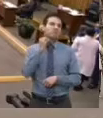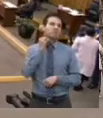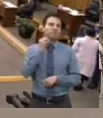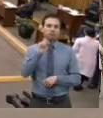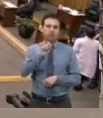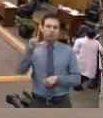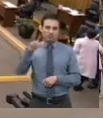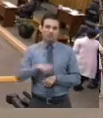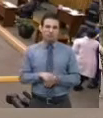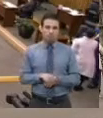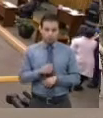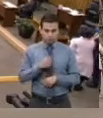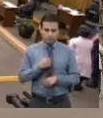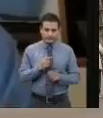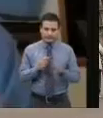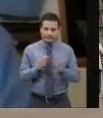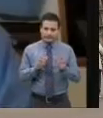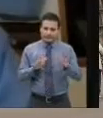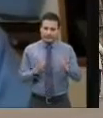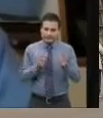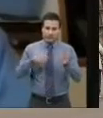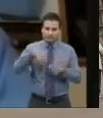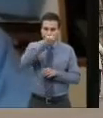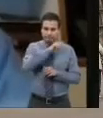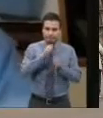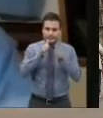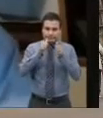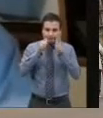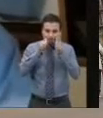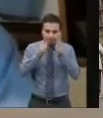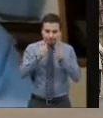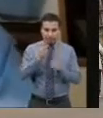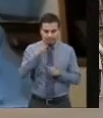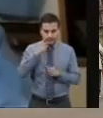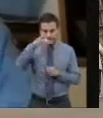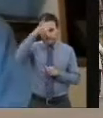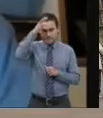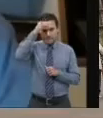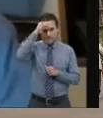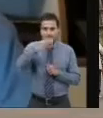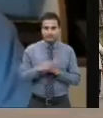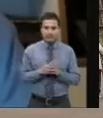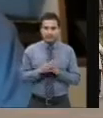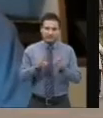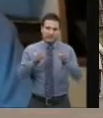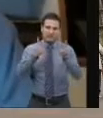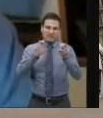hiciste, pero te invito a que me escuches y que aprendas. Vamos a hablar de derecho.